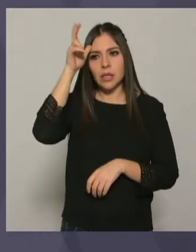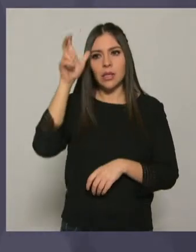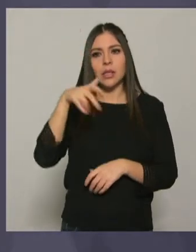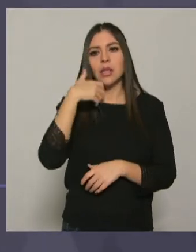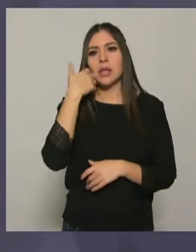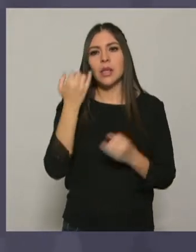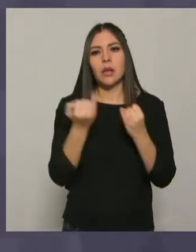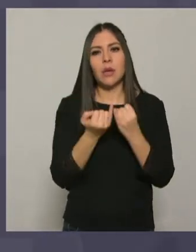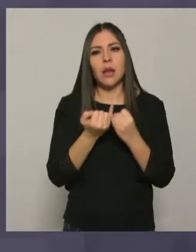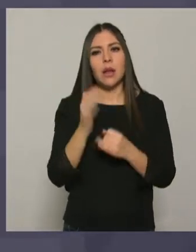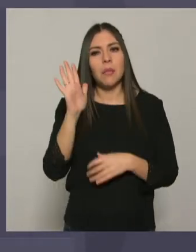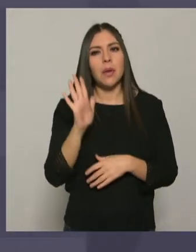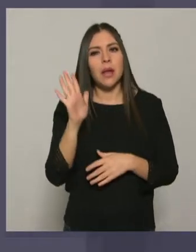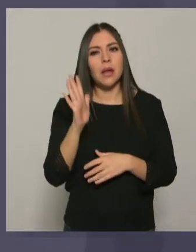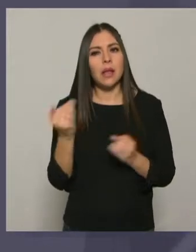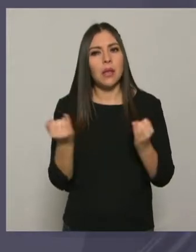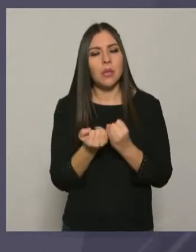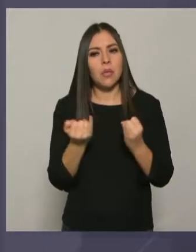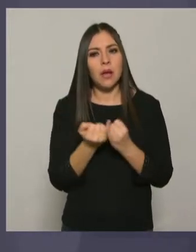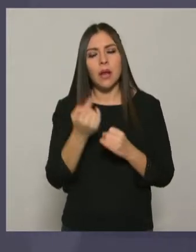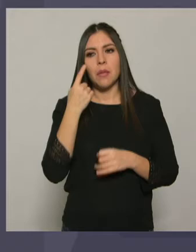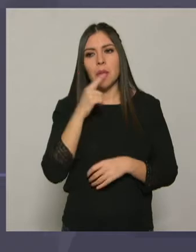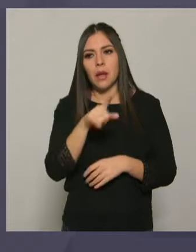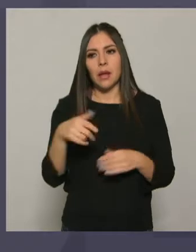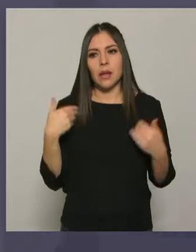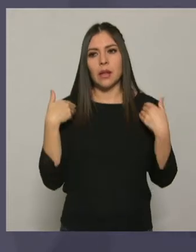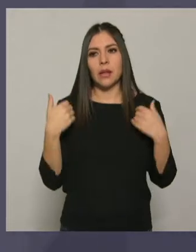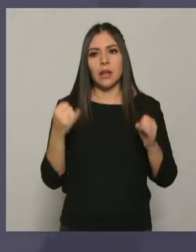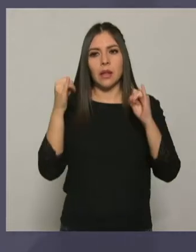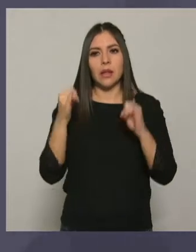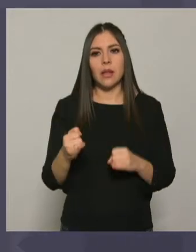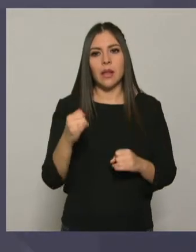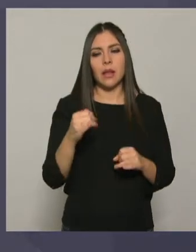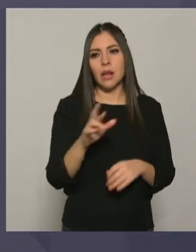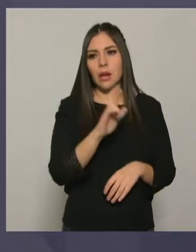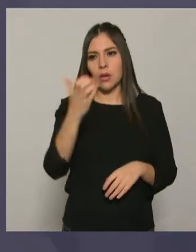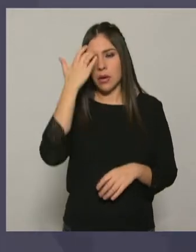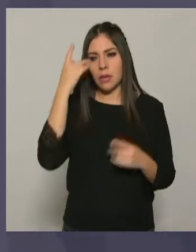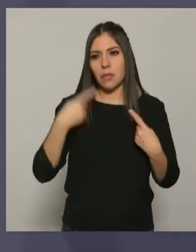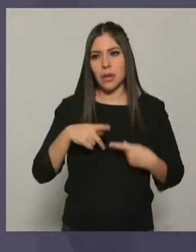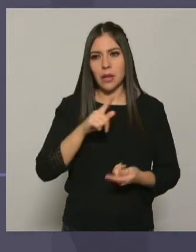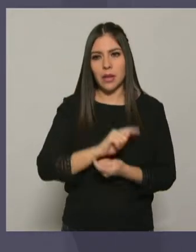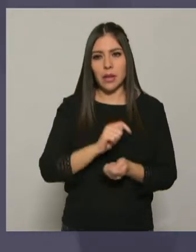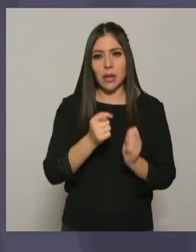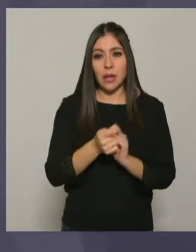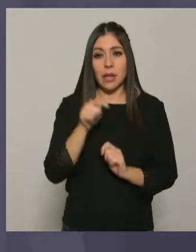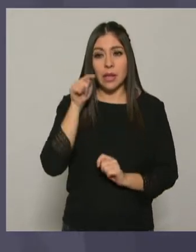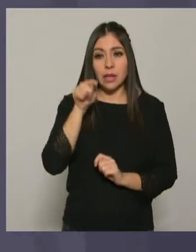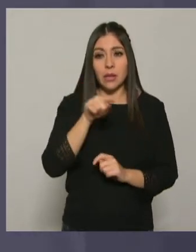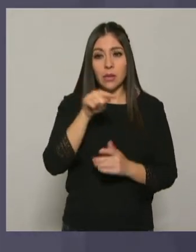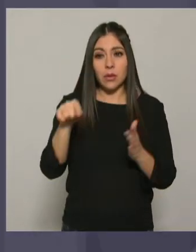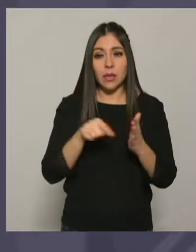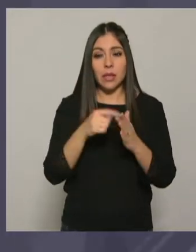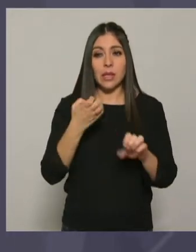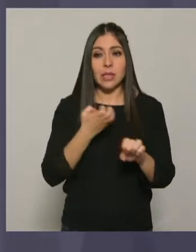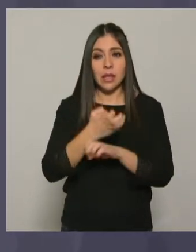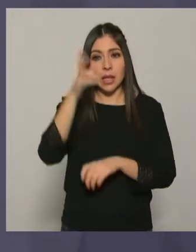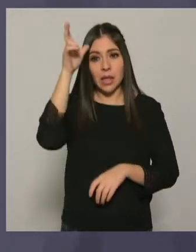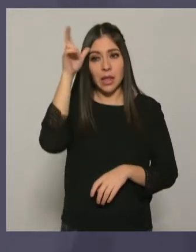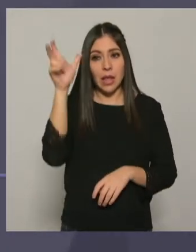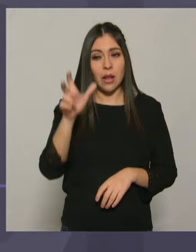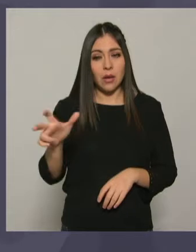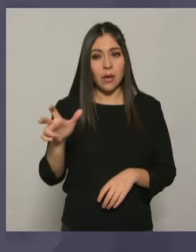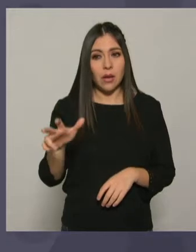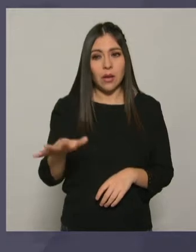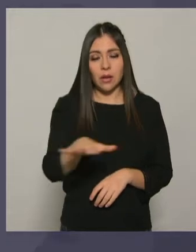reforma similar para el reconocimiento de la identidad de las personas trans. Cuando estábamos en este momento en el estado de Hidalgo, que